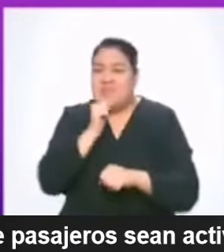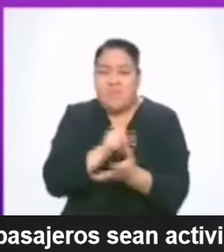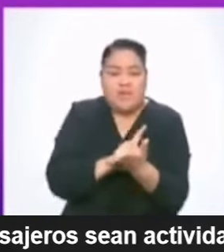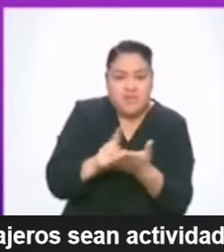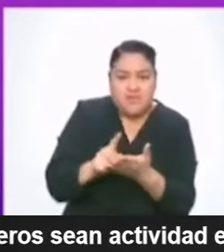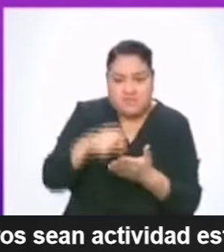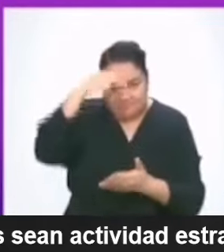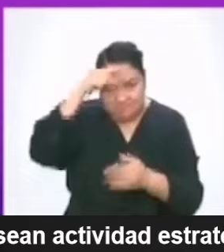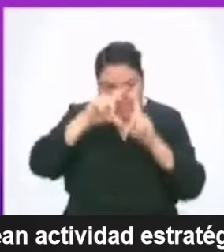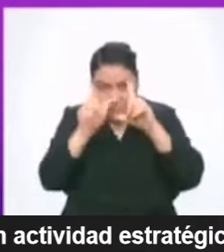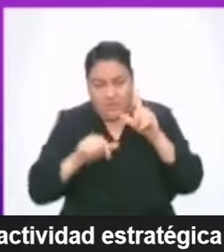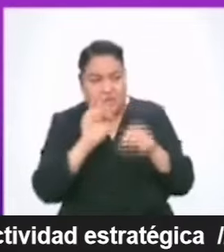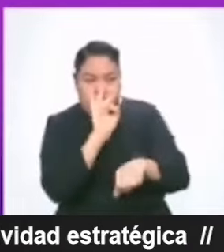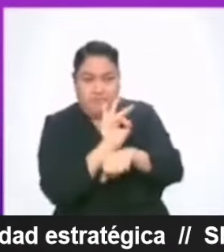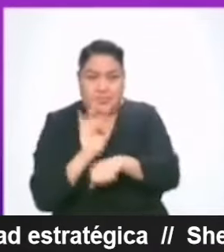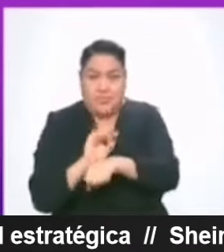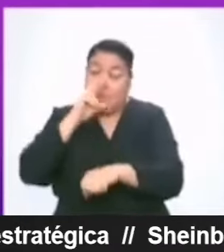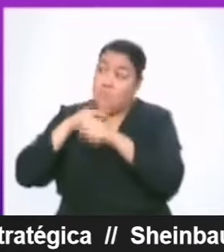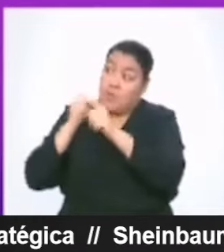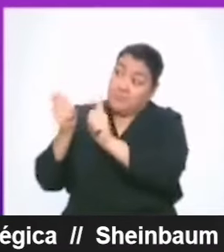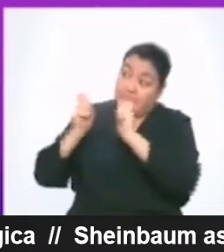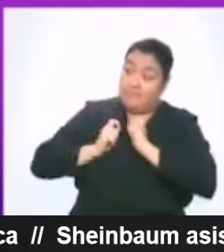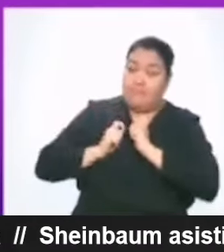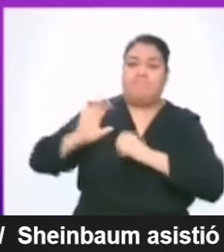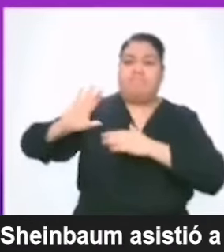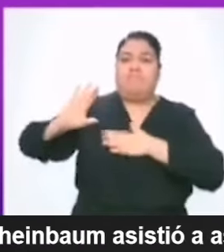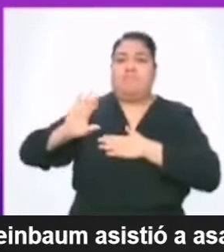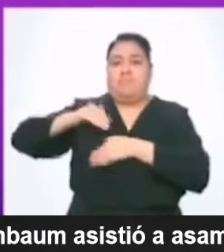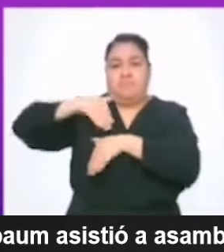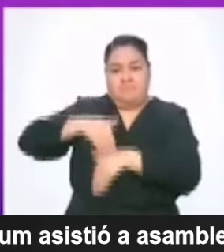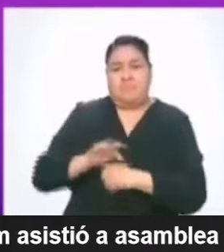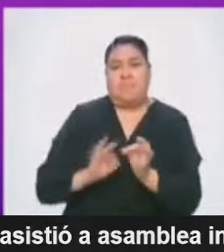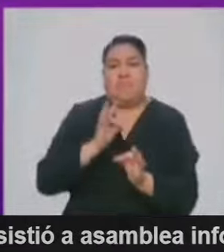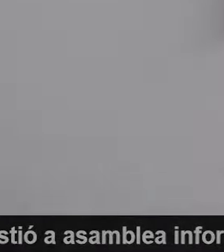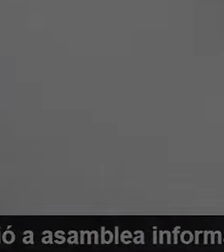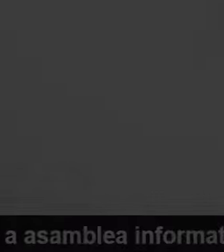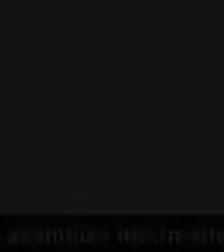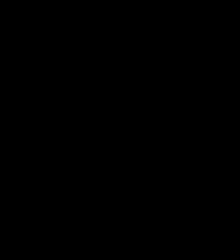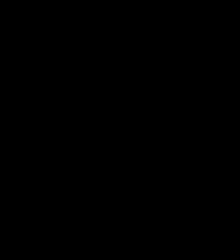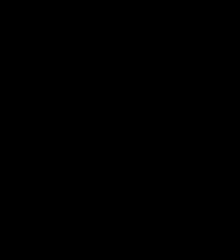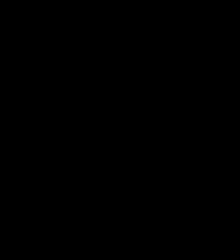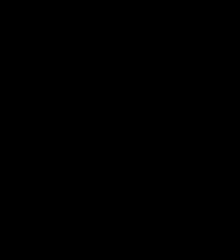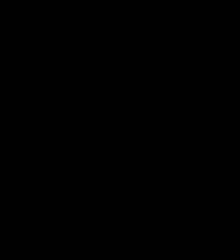de los derechos en México. Es nuestro mandato, nuestro compromiso y nuestra convicción.